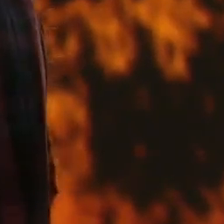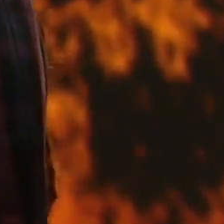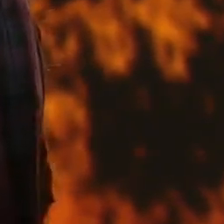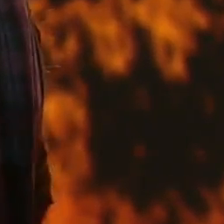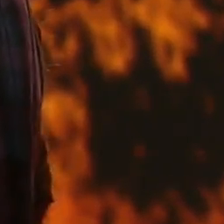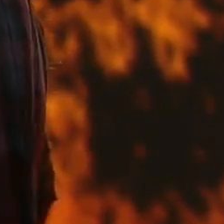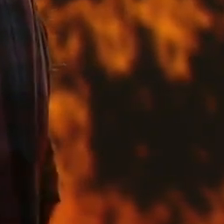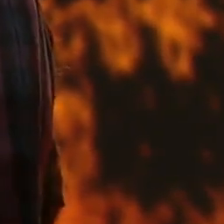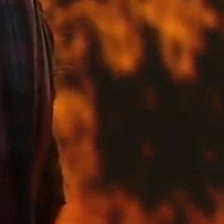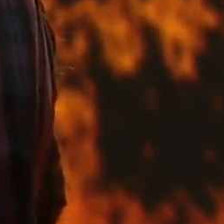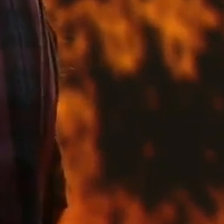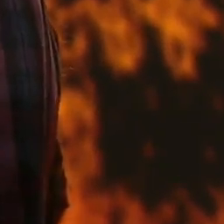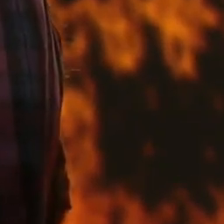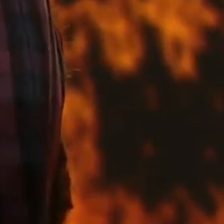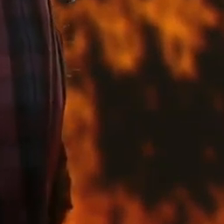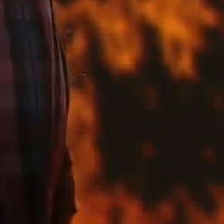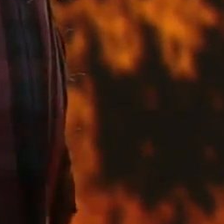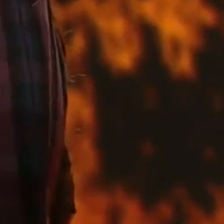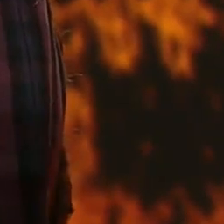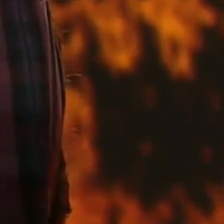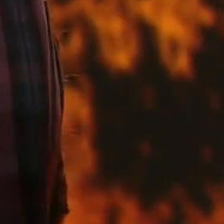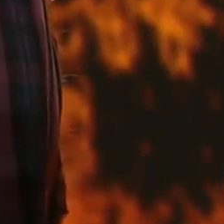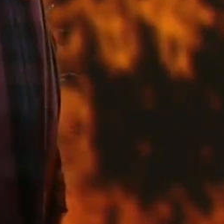luna que te encontró.